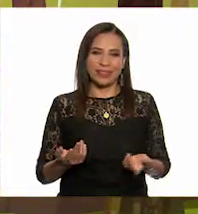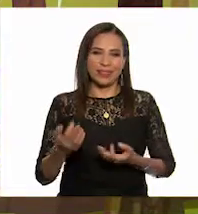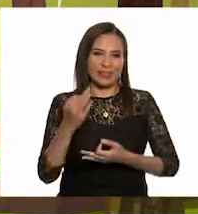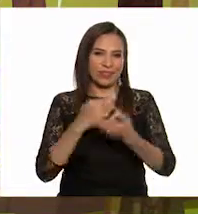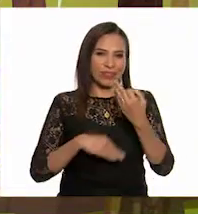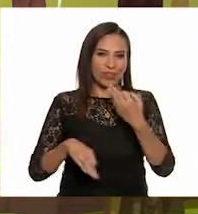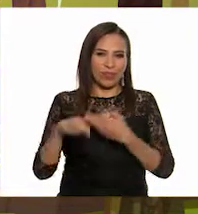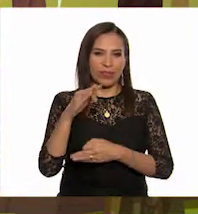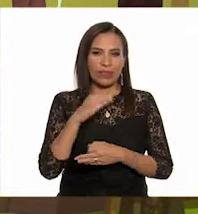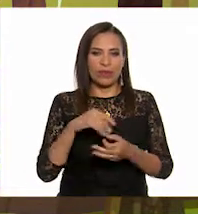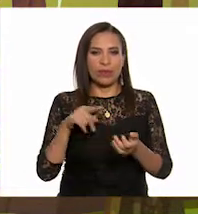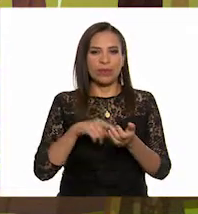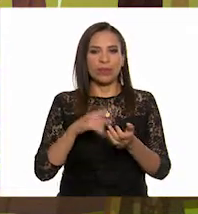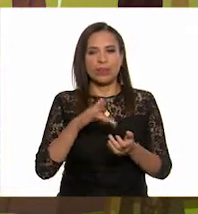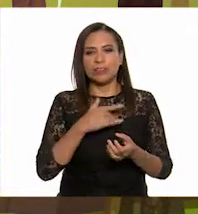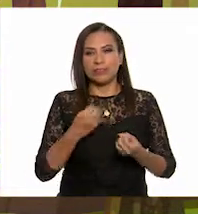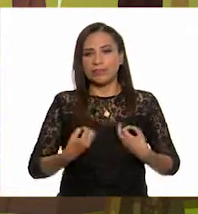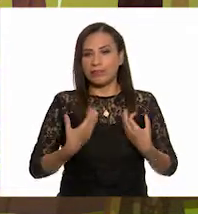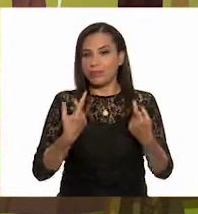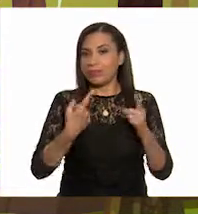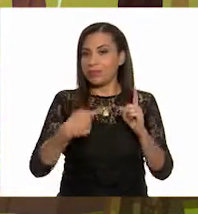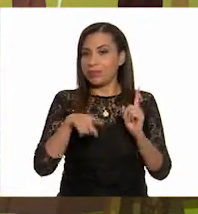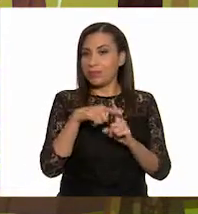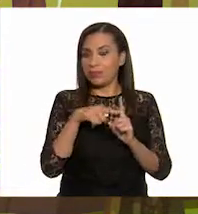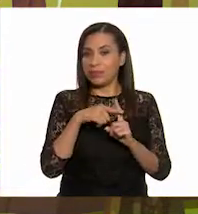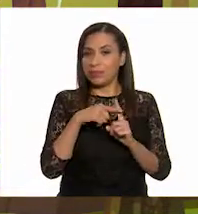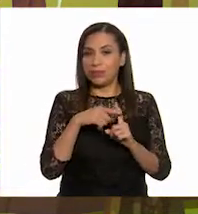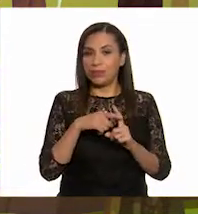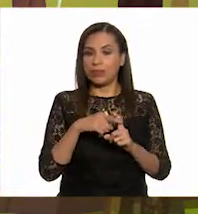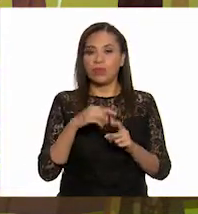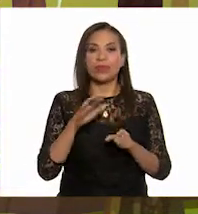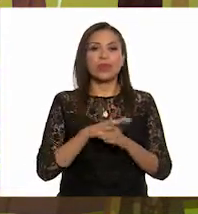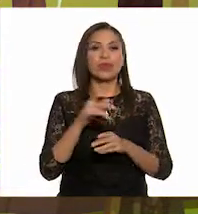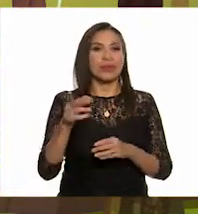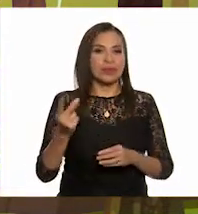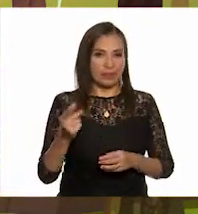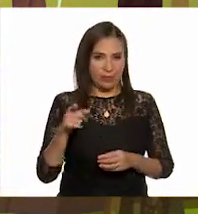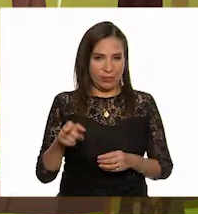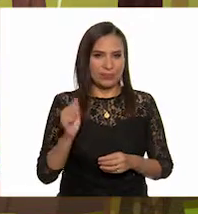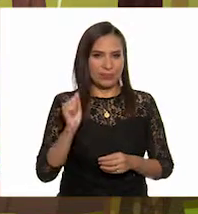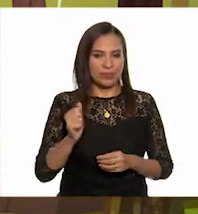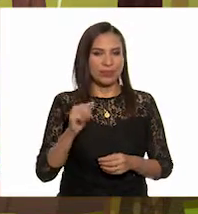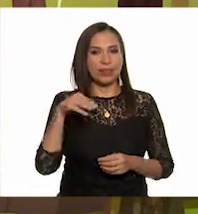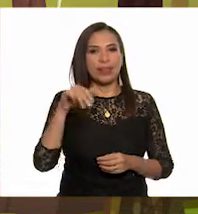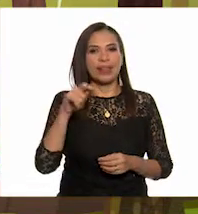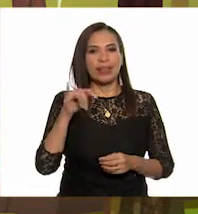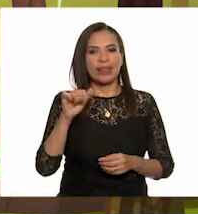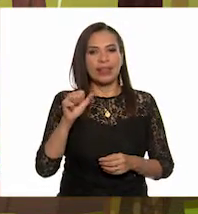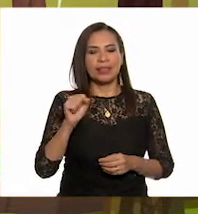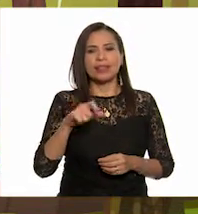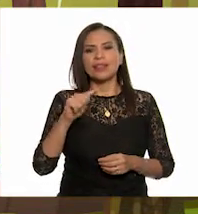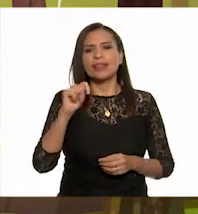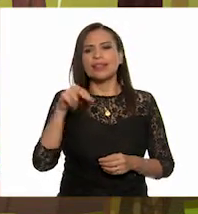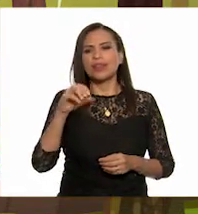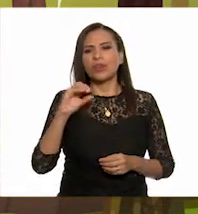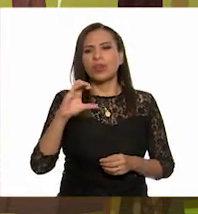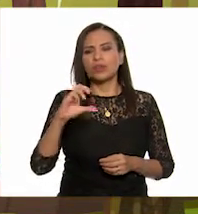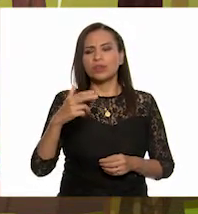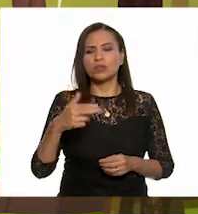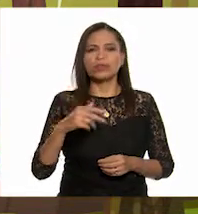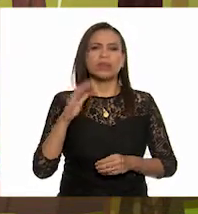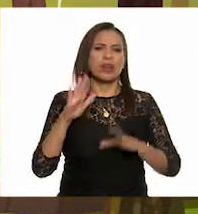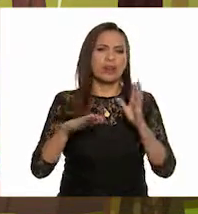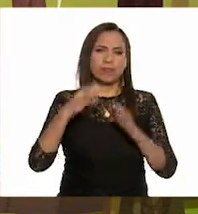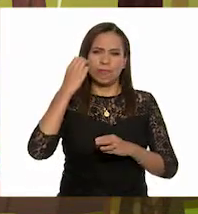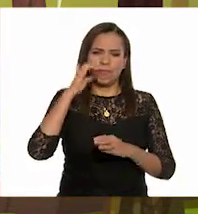Todos estábamos en un estado de ánimo positivo, entusiasmados por la mascota de Matías, excepto Tenoch, quien tuvo un